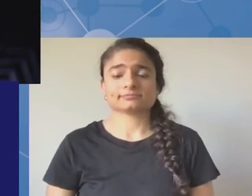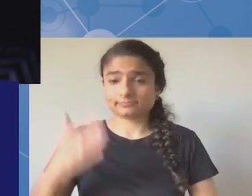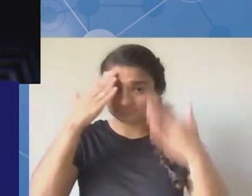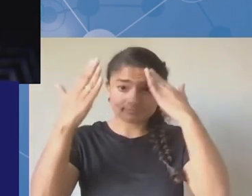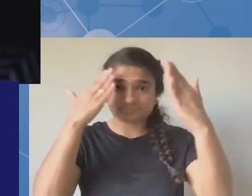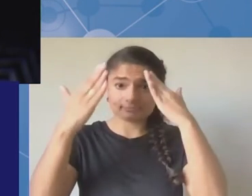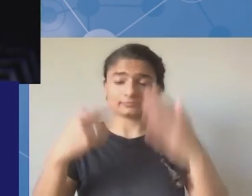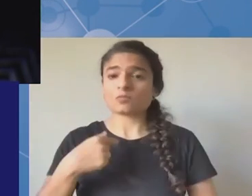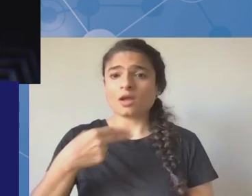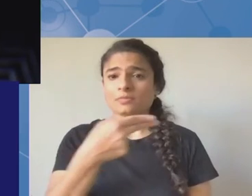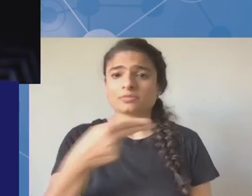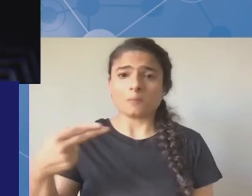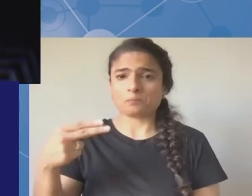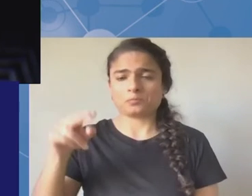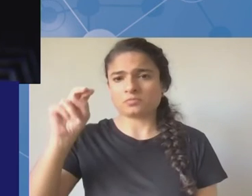Me llamo